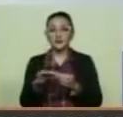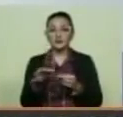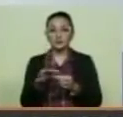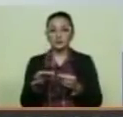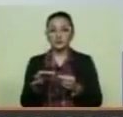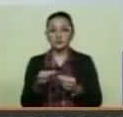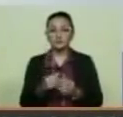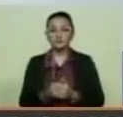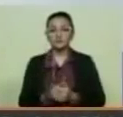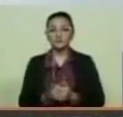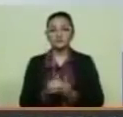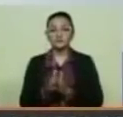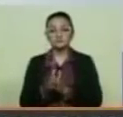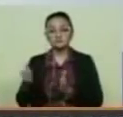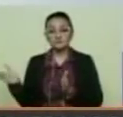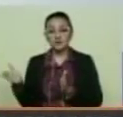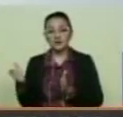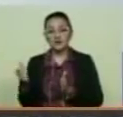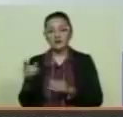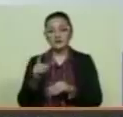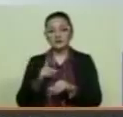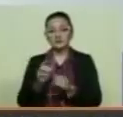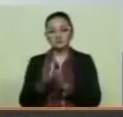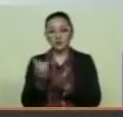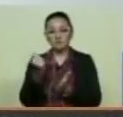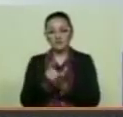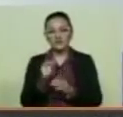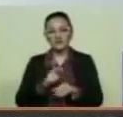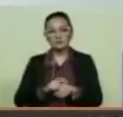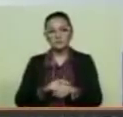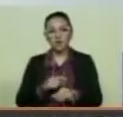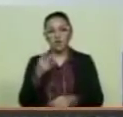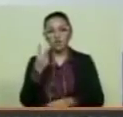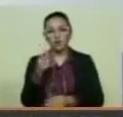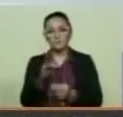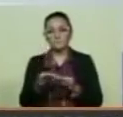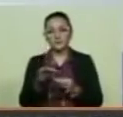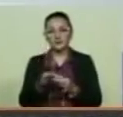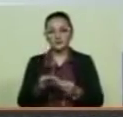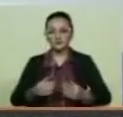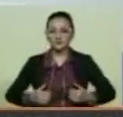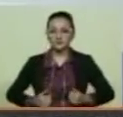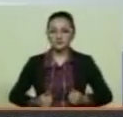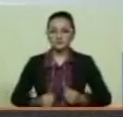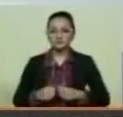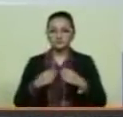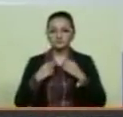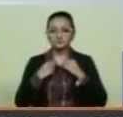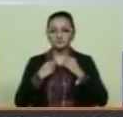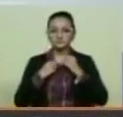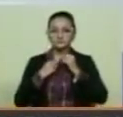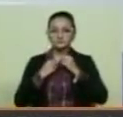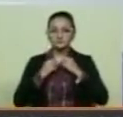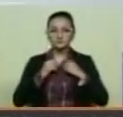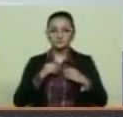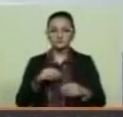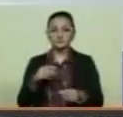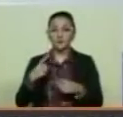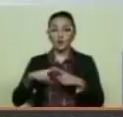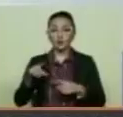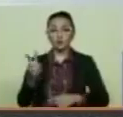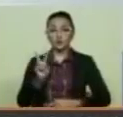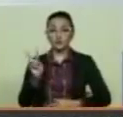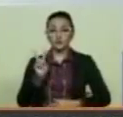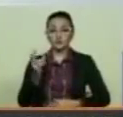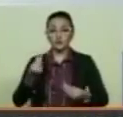prórroga será de 1 petro. En el caso de los venezolanos y venezolanas que están en el exterior,